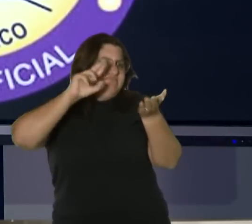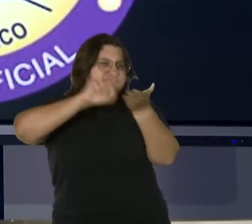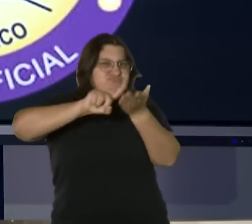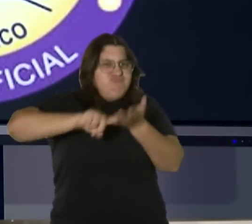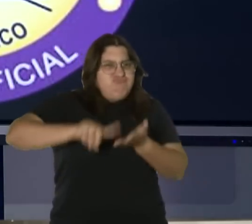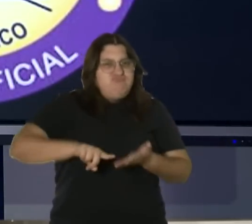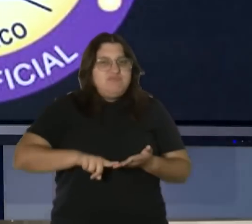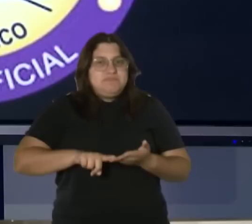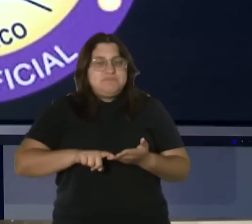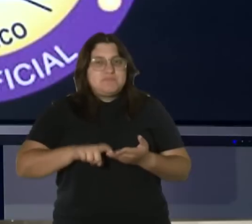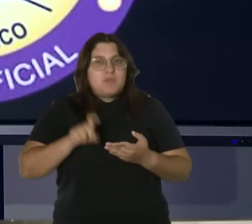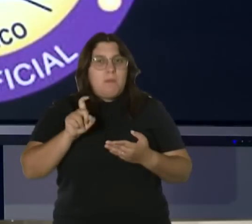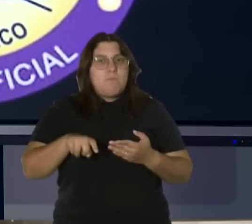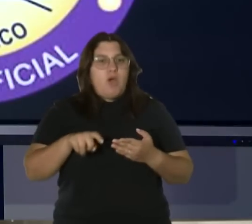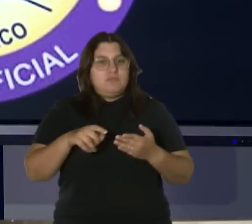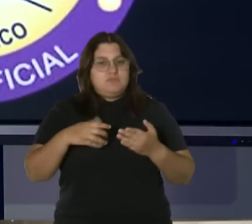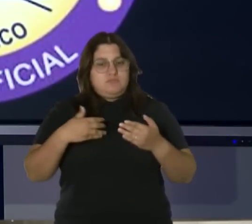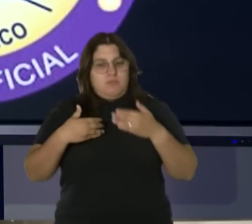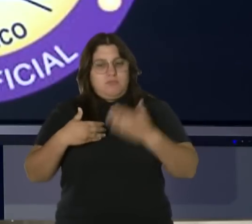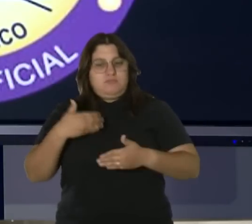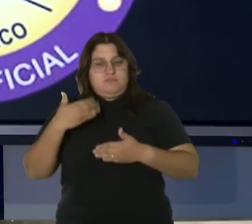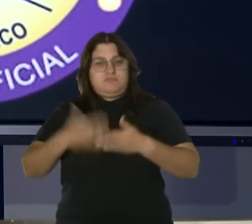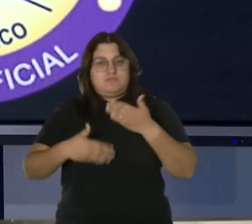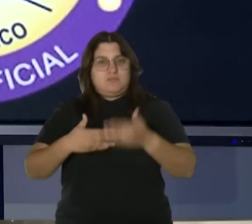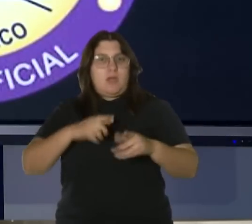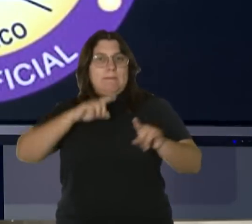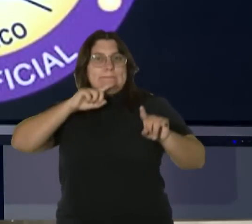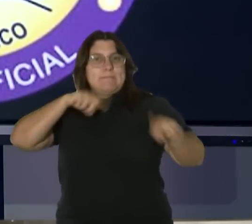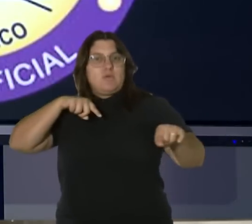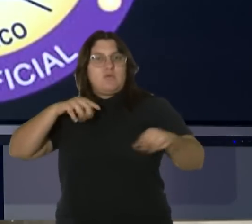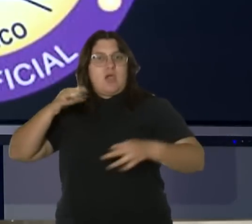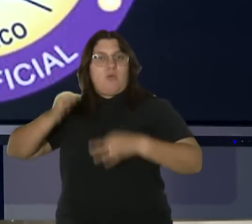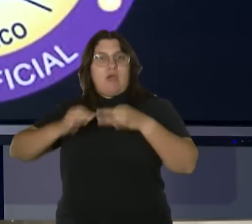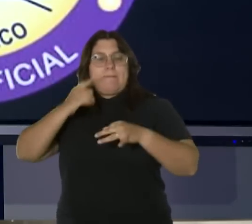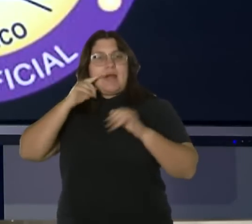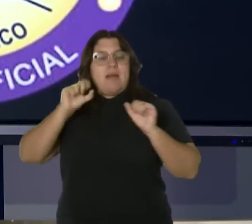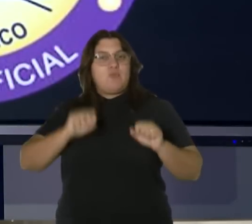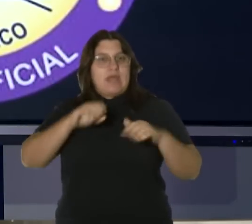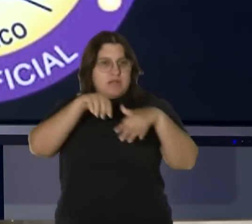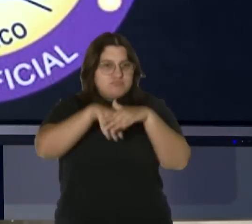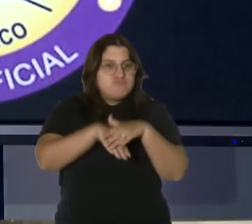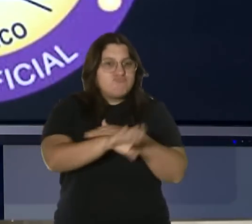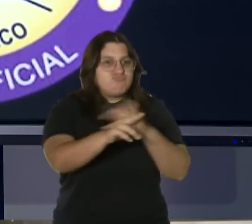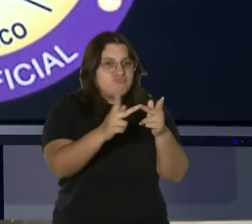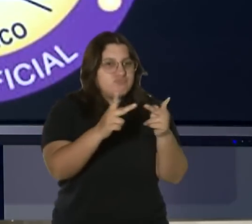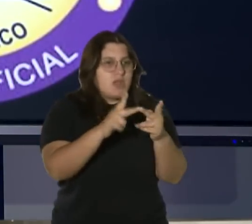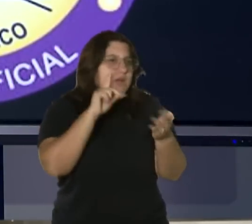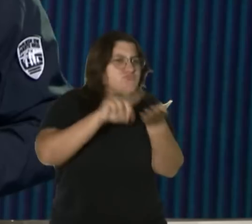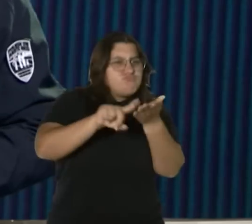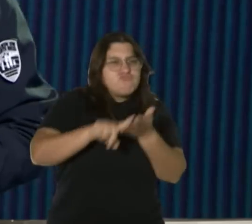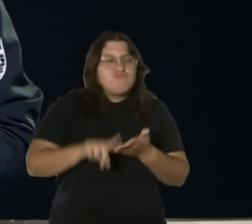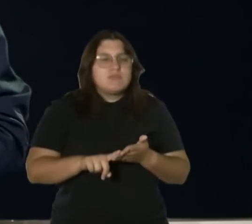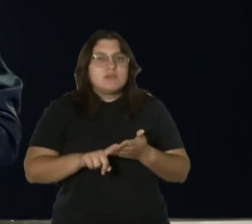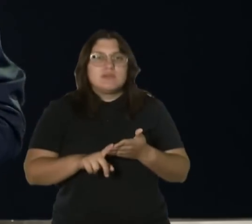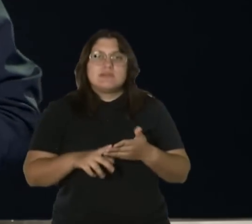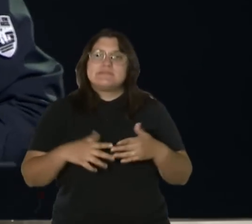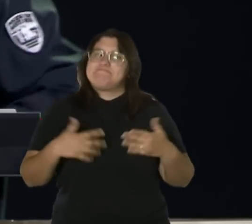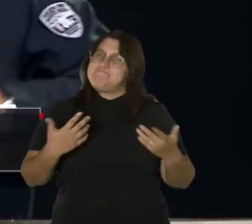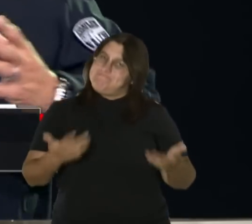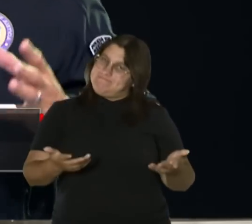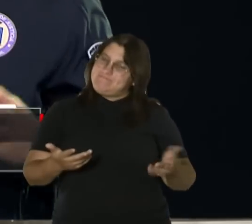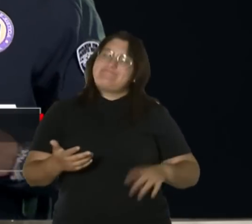tiene que haber una orden específica de un honorable juez para que se pueda llevar a cabo un registro bueno contrario